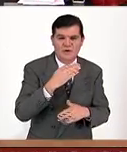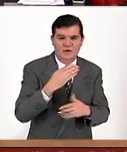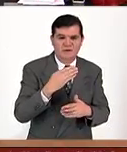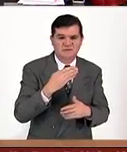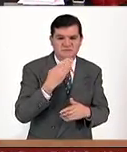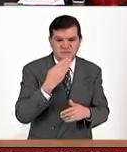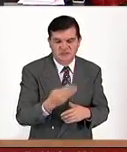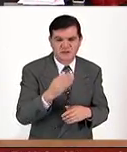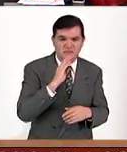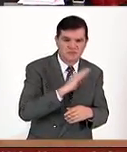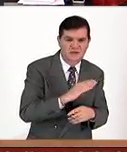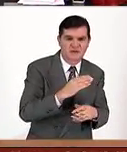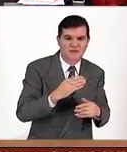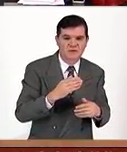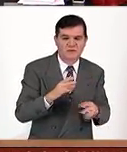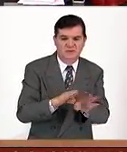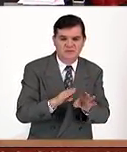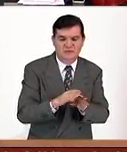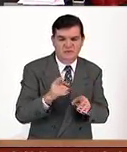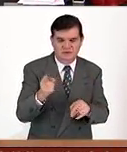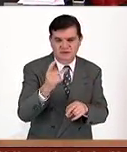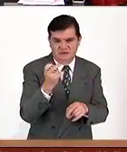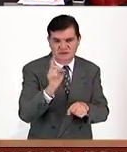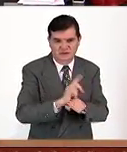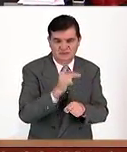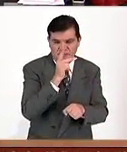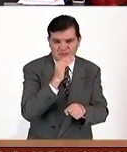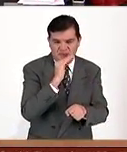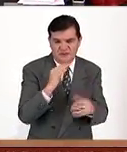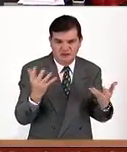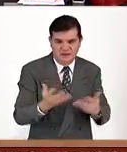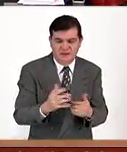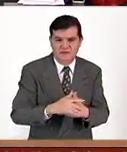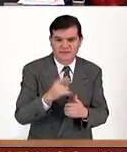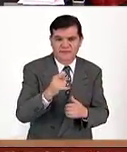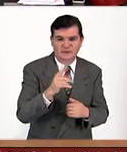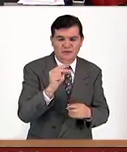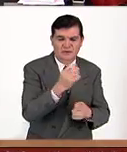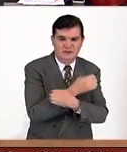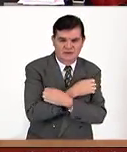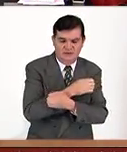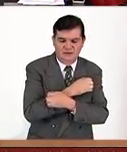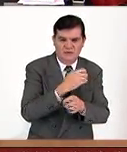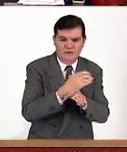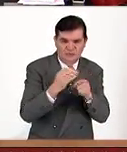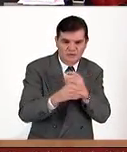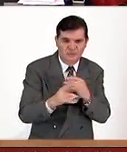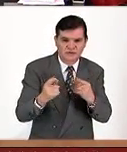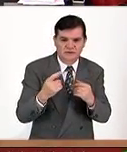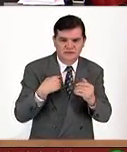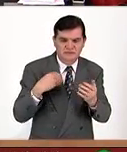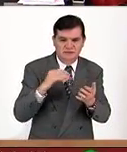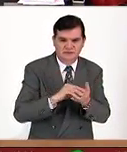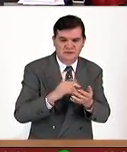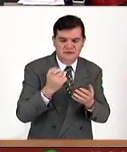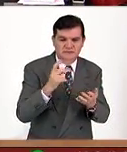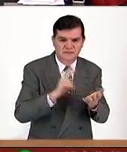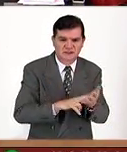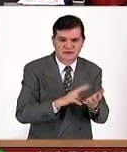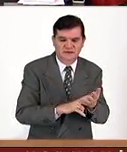el mal humor que como papás ese día tenemos. Claro. No es educación basada en humores, sino en